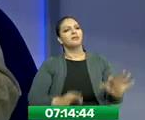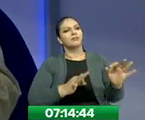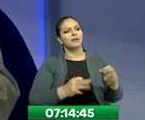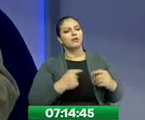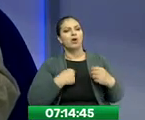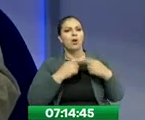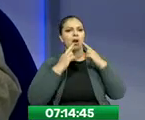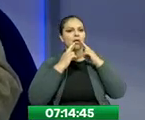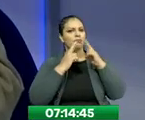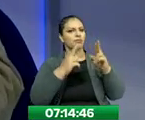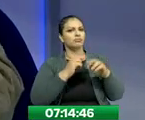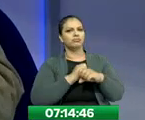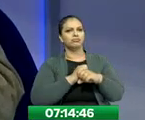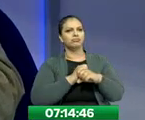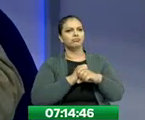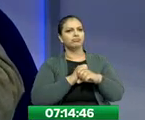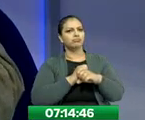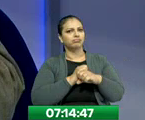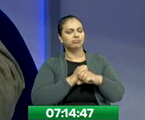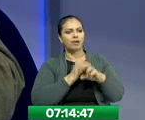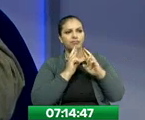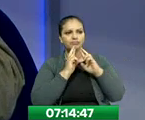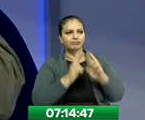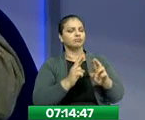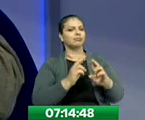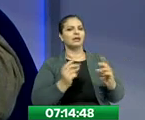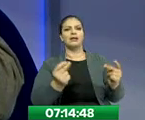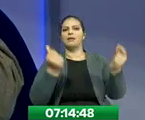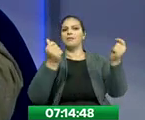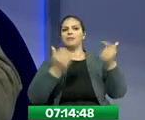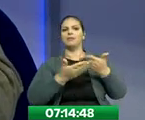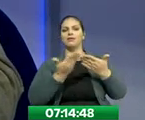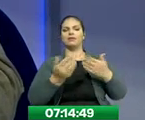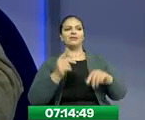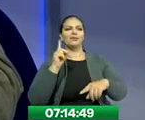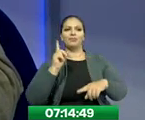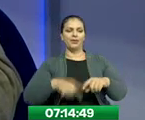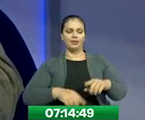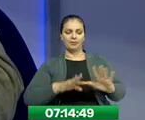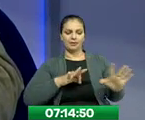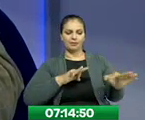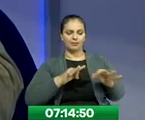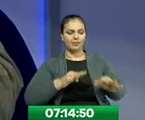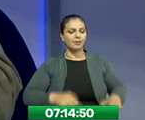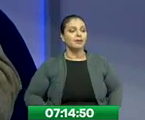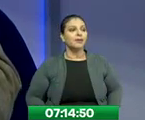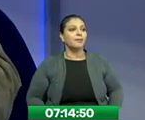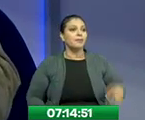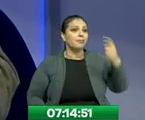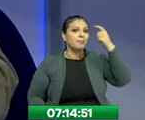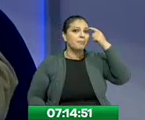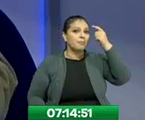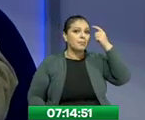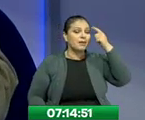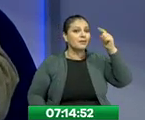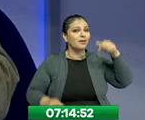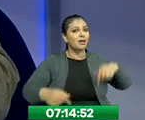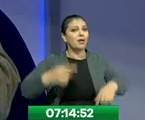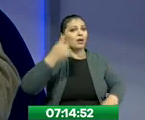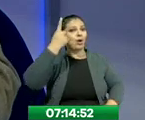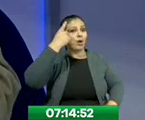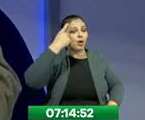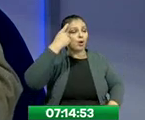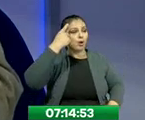contestarlo. Yo creo que el endeudamiento es negativo en